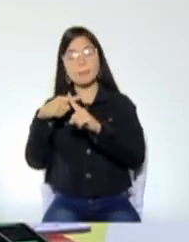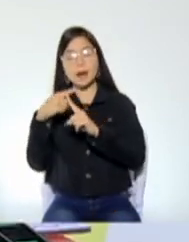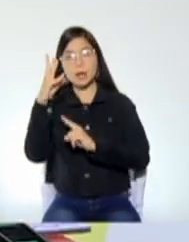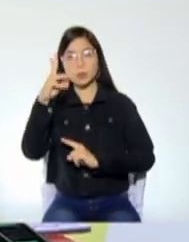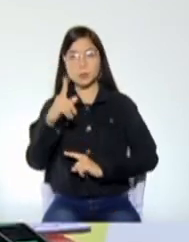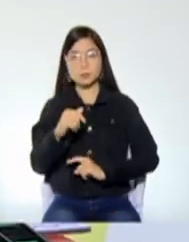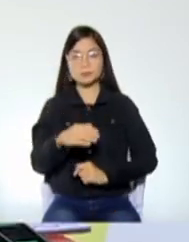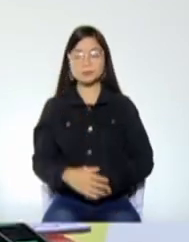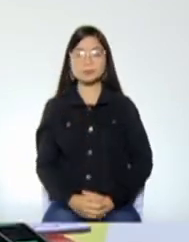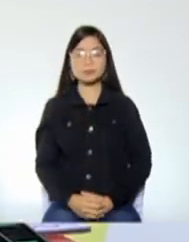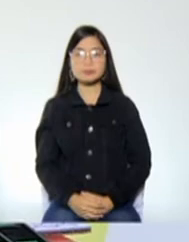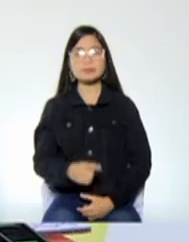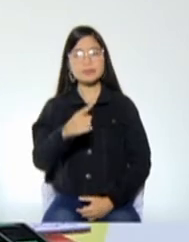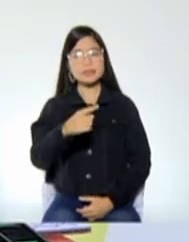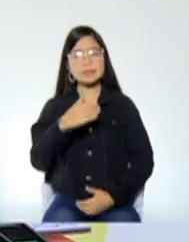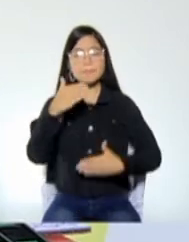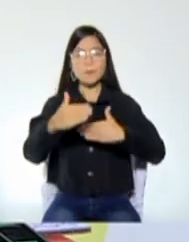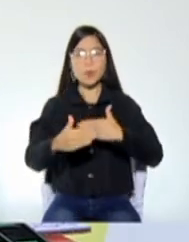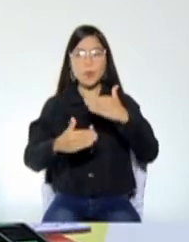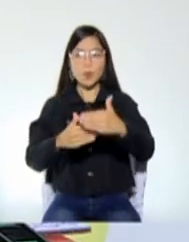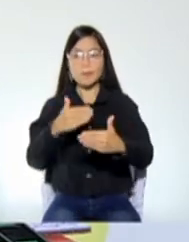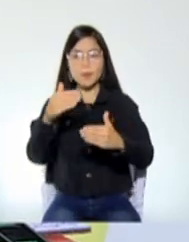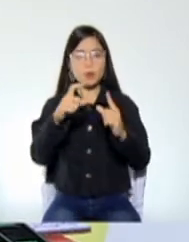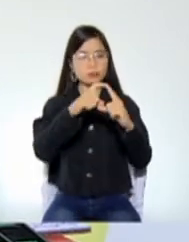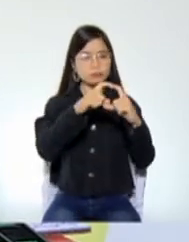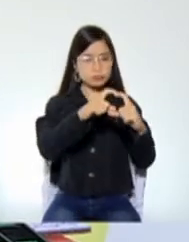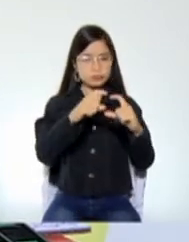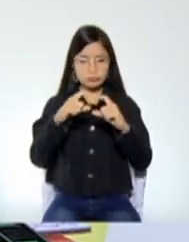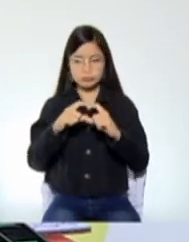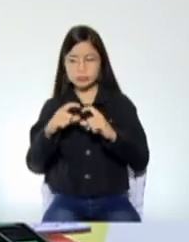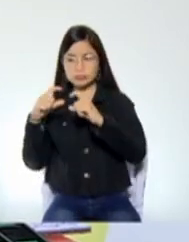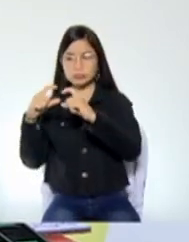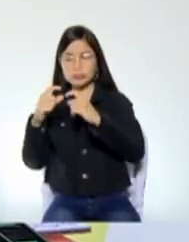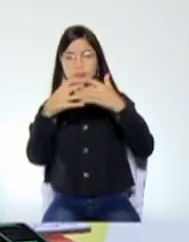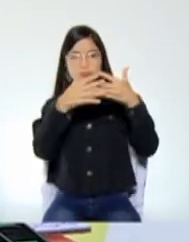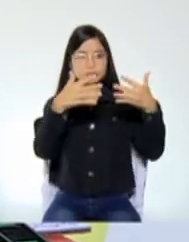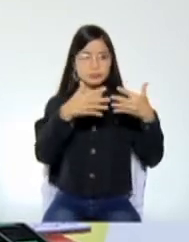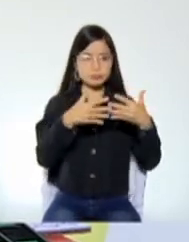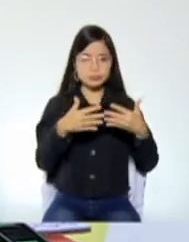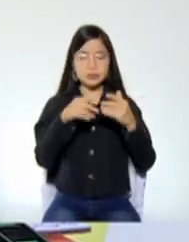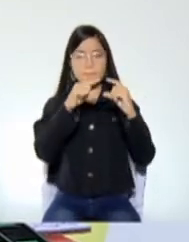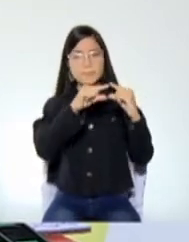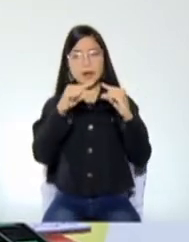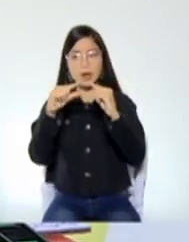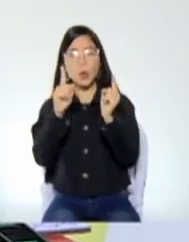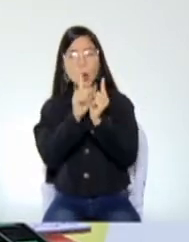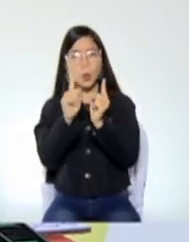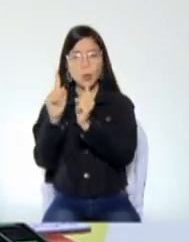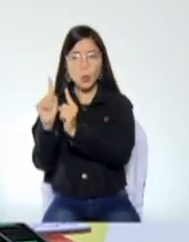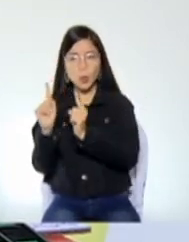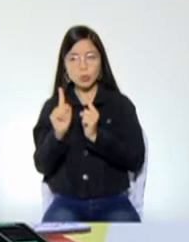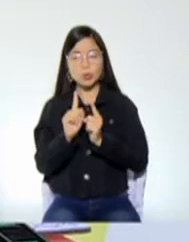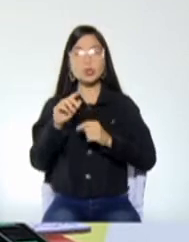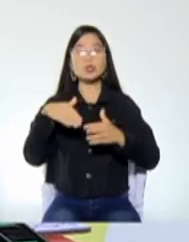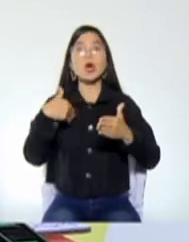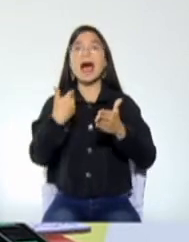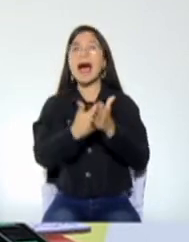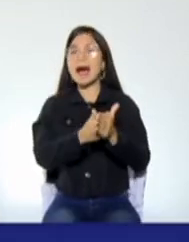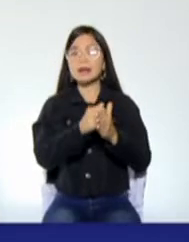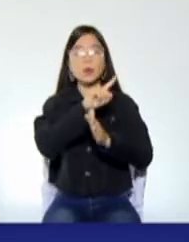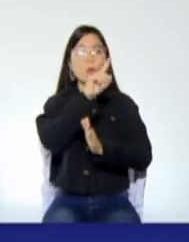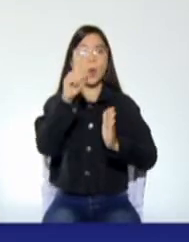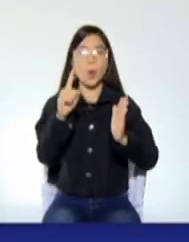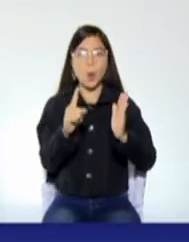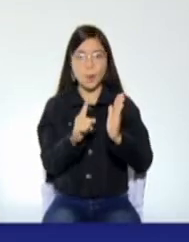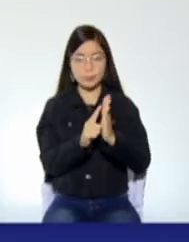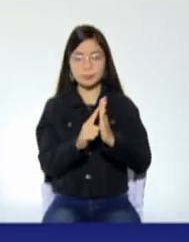sumando pequeños ítems o pequeños enunciados para conformar el concepto completo de lo que son los números primos. Otra idea es usar los